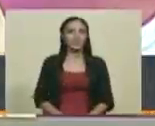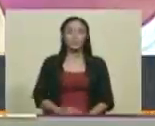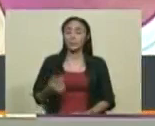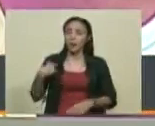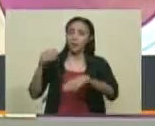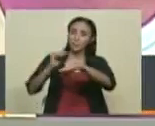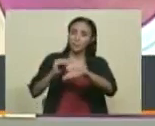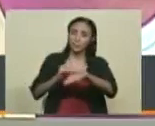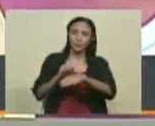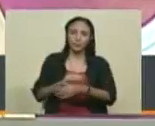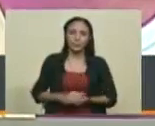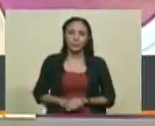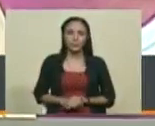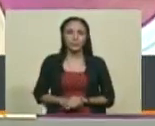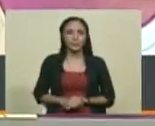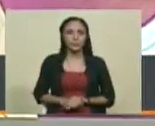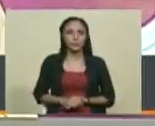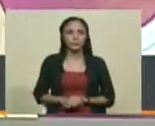intelectual,